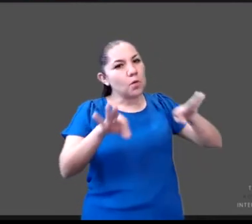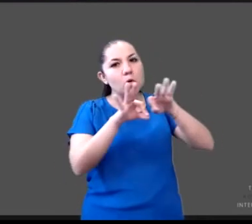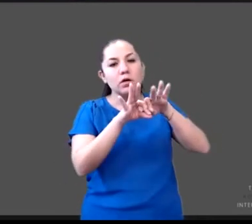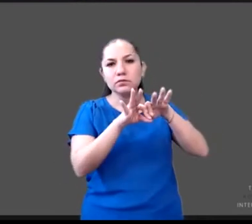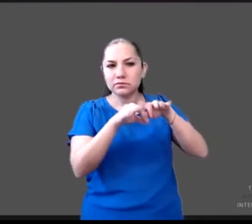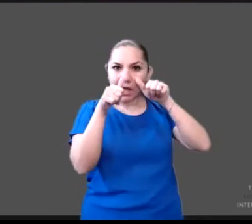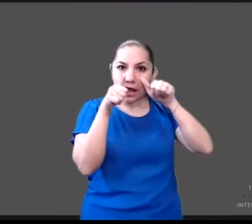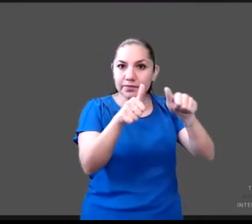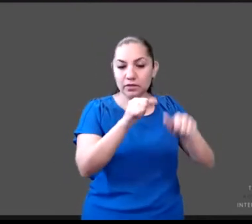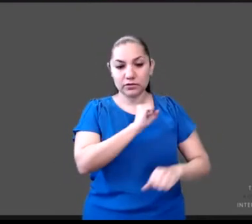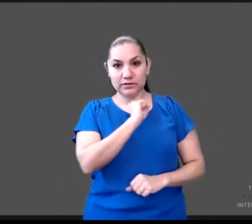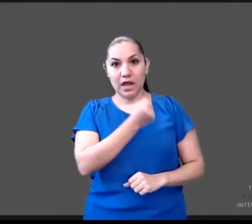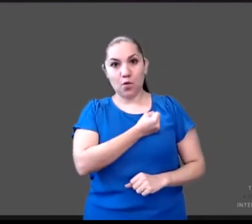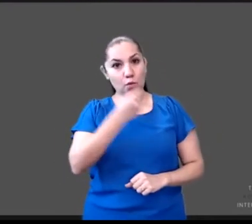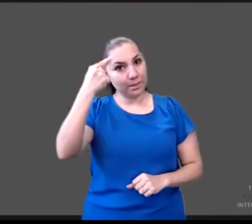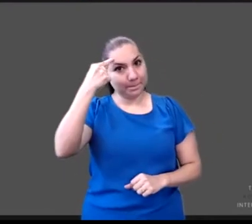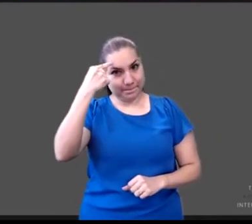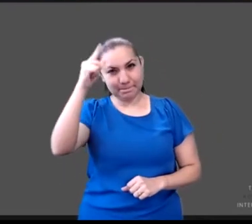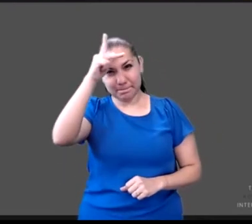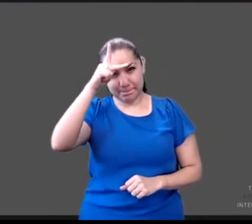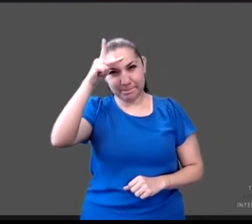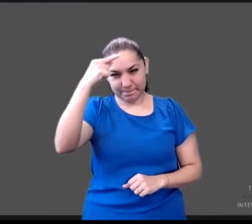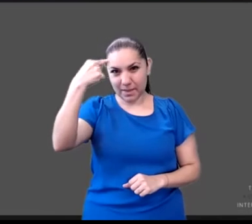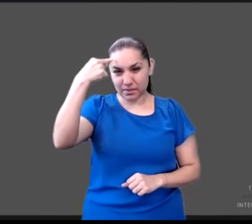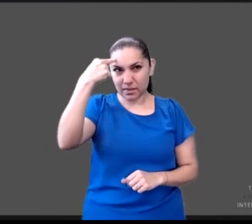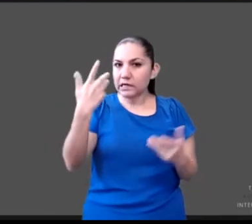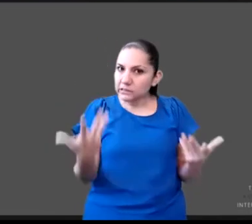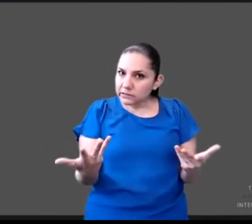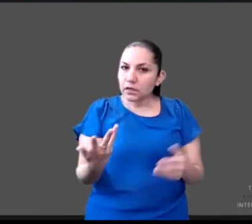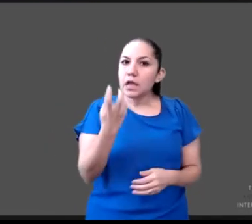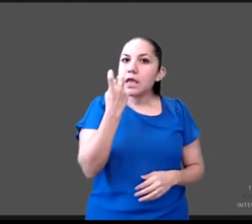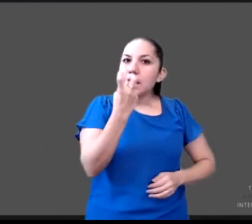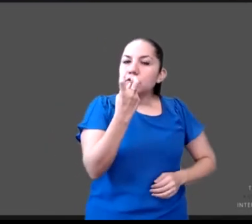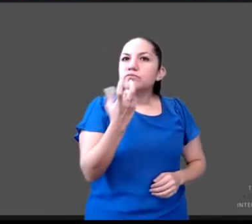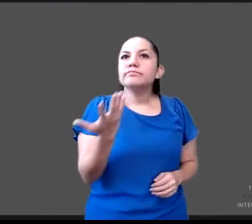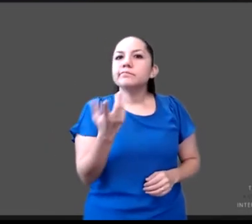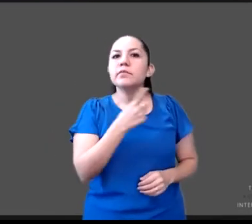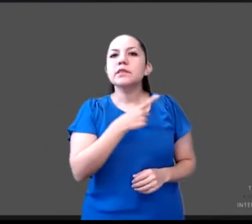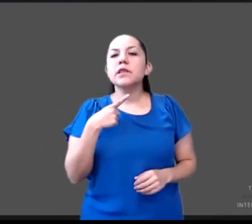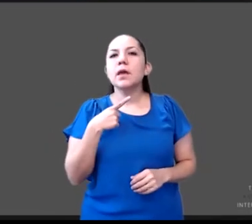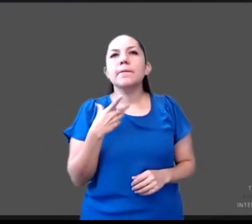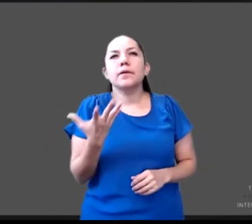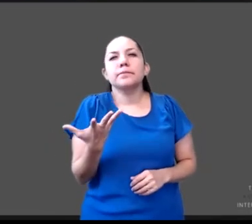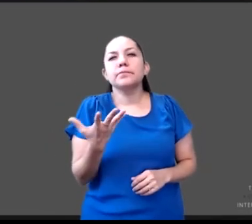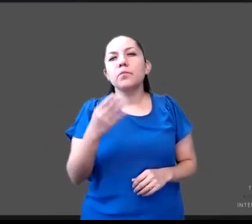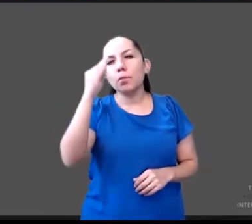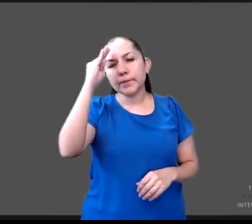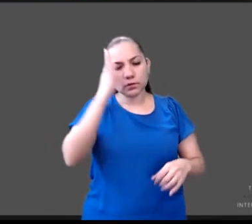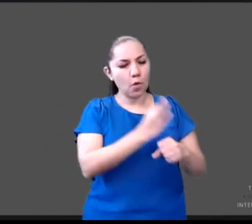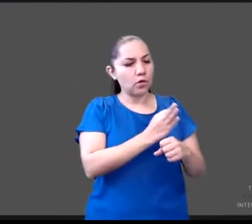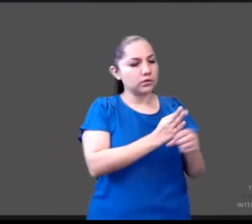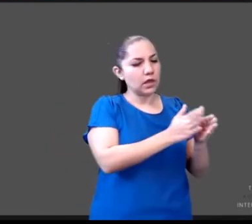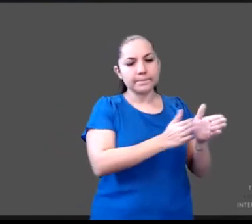Y no me refiero aquí solamente a la atención, digamos, de las circunstancias que se están presentando